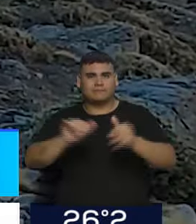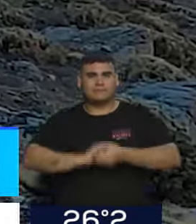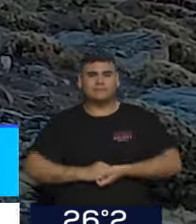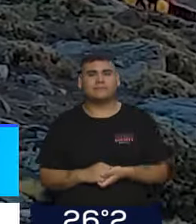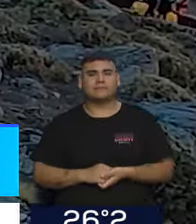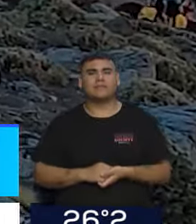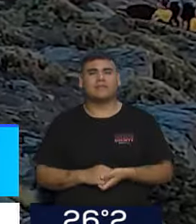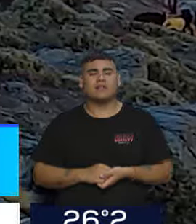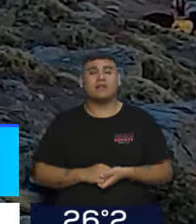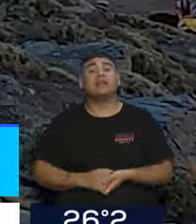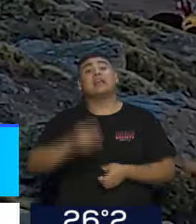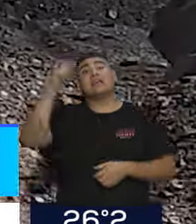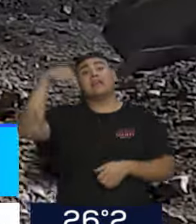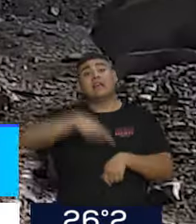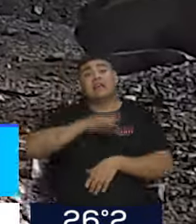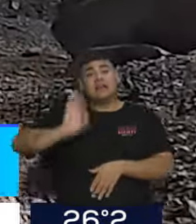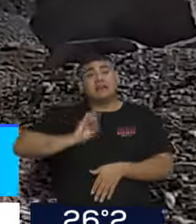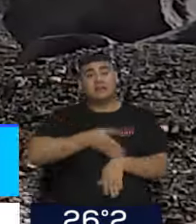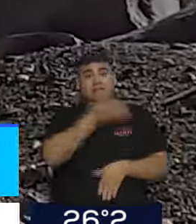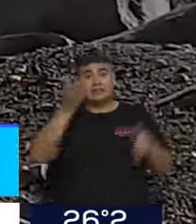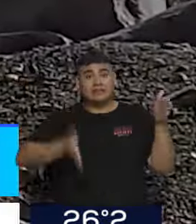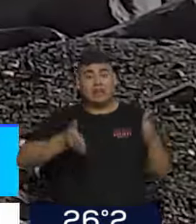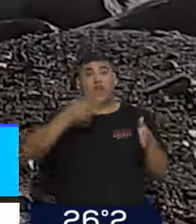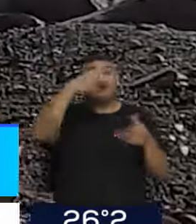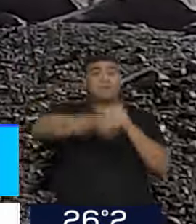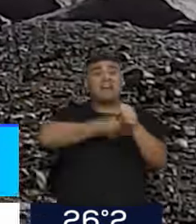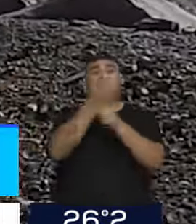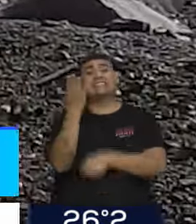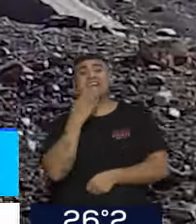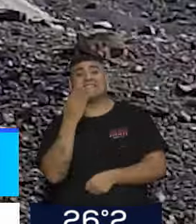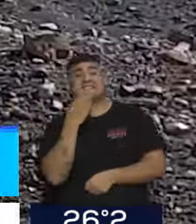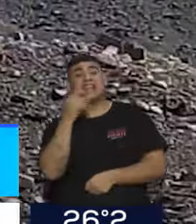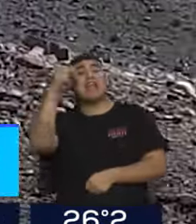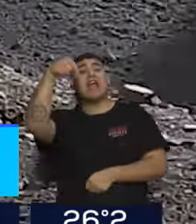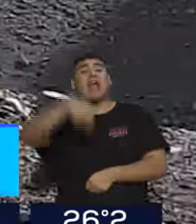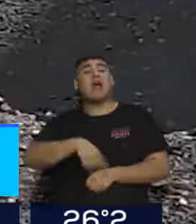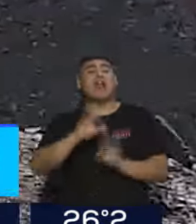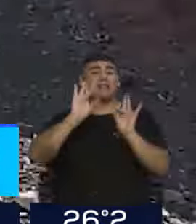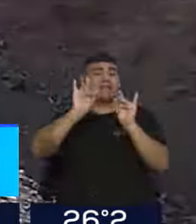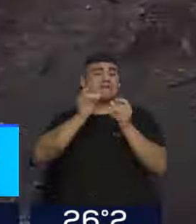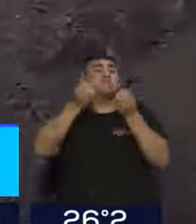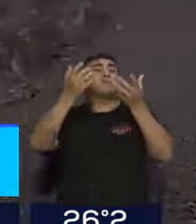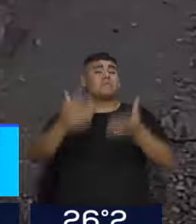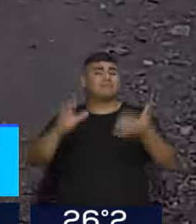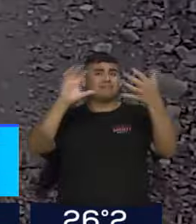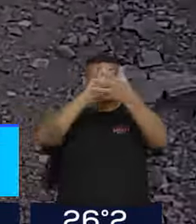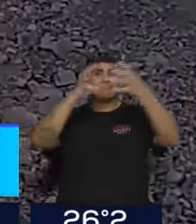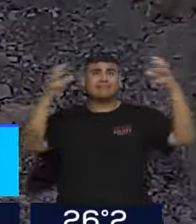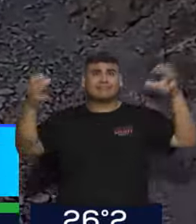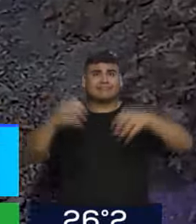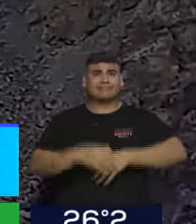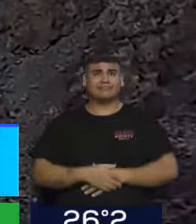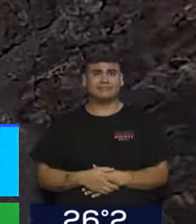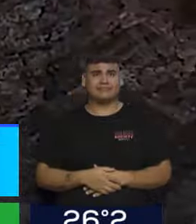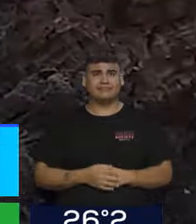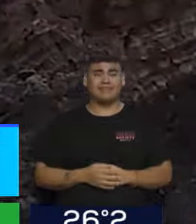actual temporada de la Aconcagua, que arrancó en noviembre y se extenderá hasta abril, es una de las más difíciles por las condiciones del tiempo. En plena época